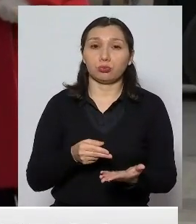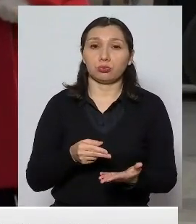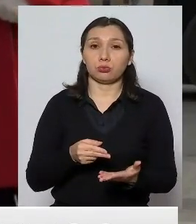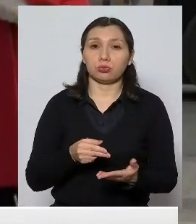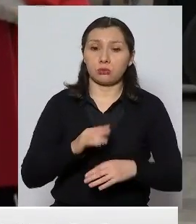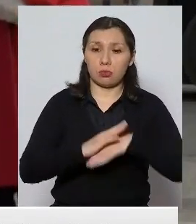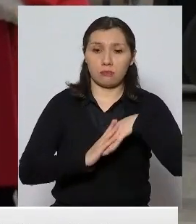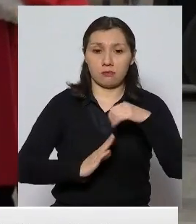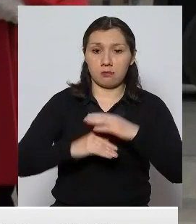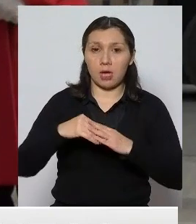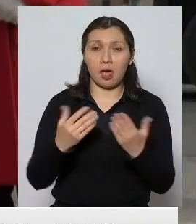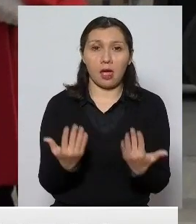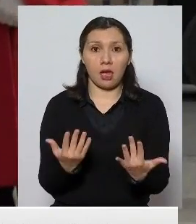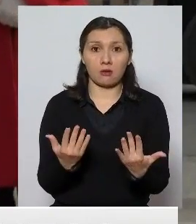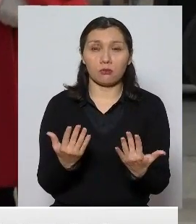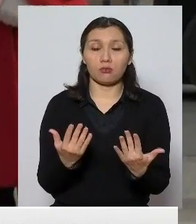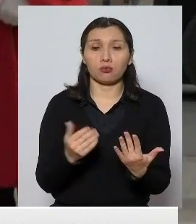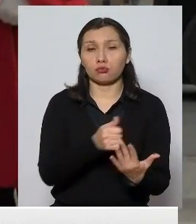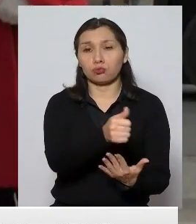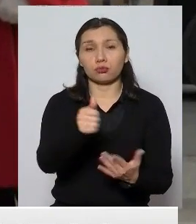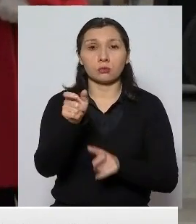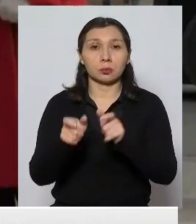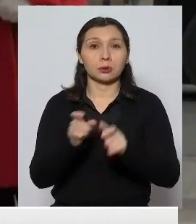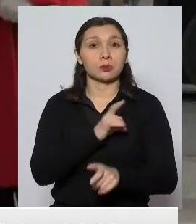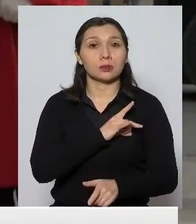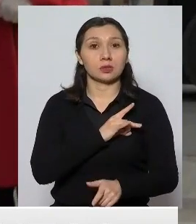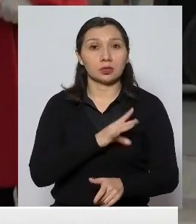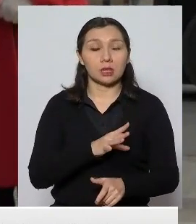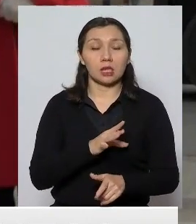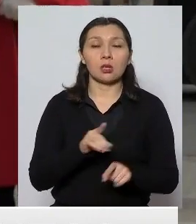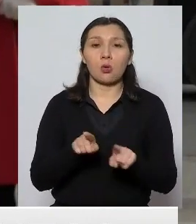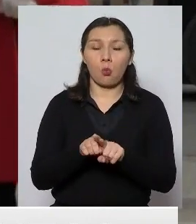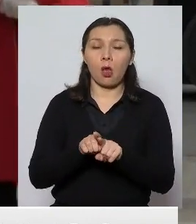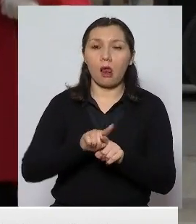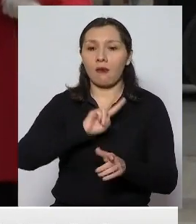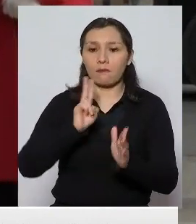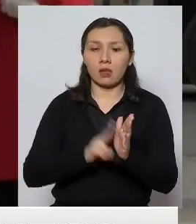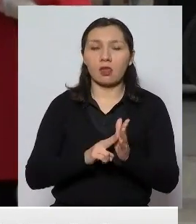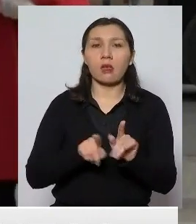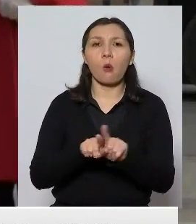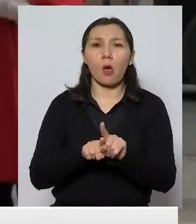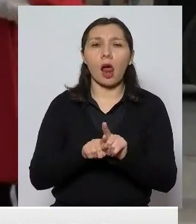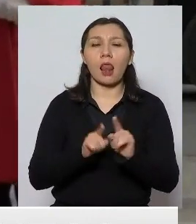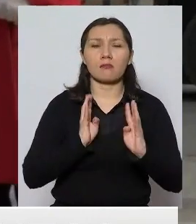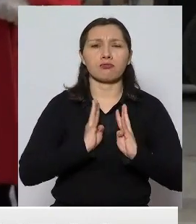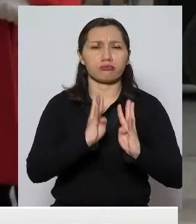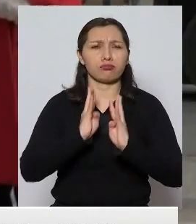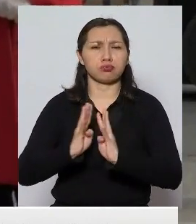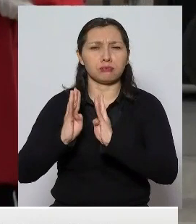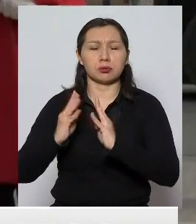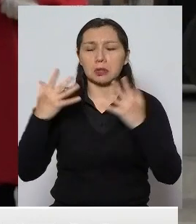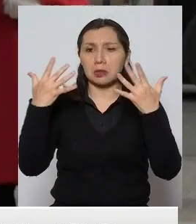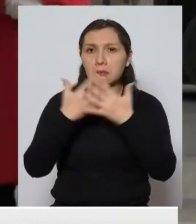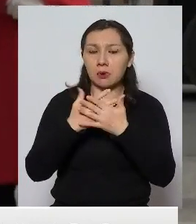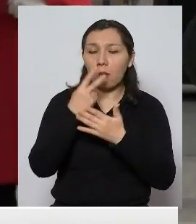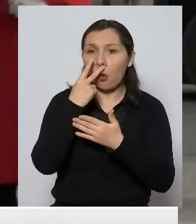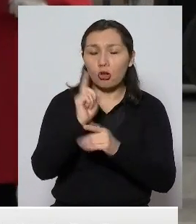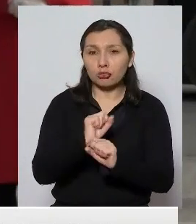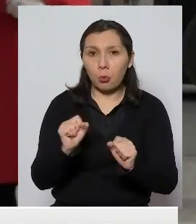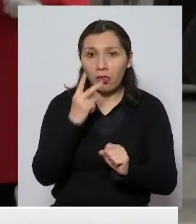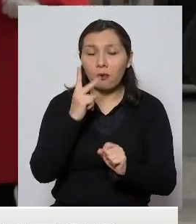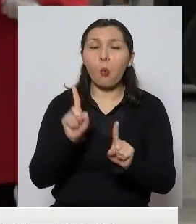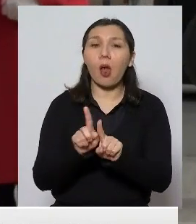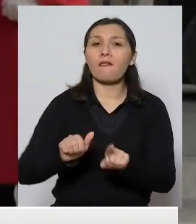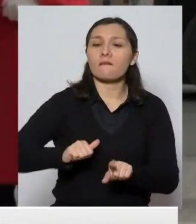Nuestras manos, las manos de todos los chilenos, han sido un verdadero ejército invisible de manos generosas